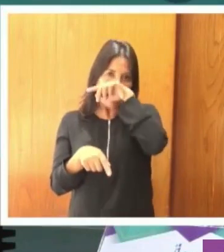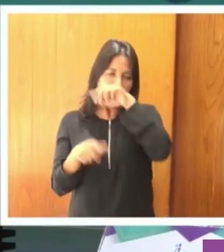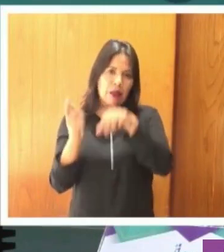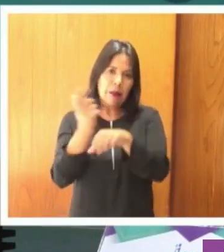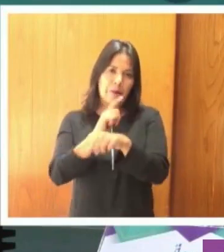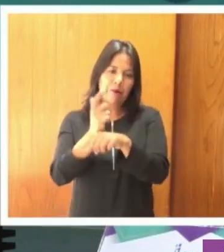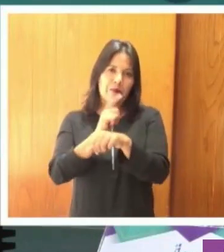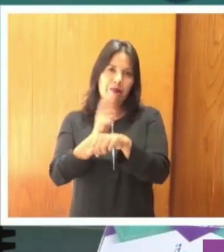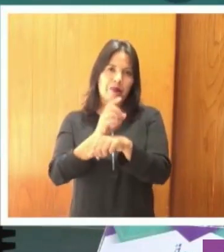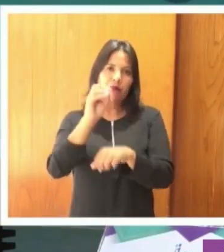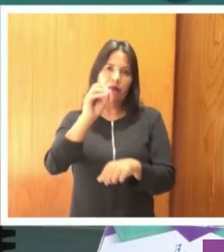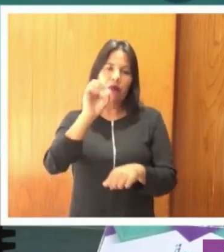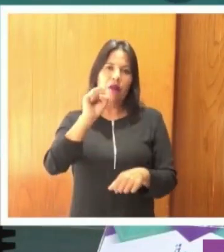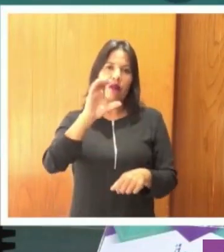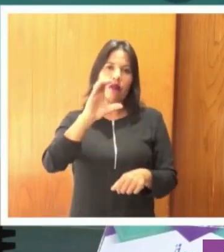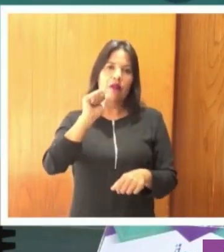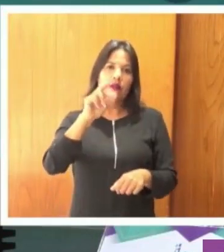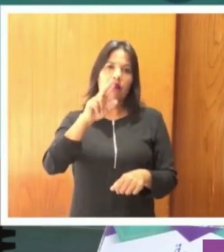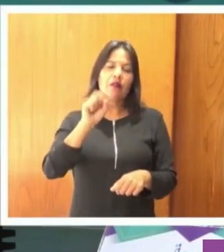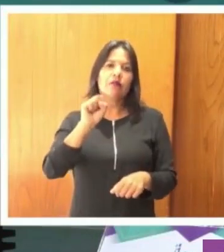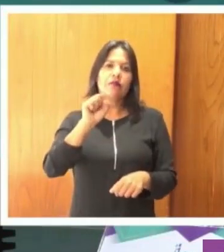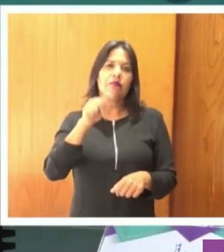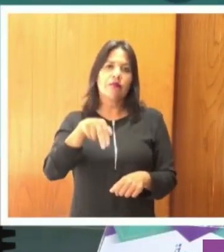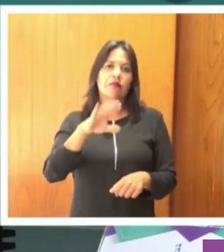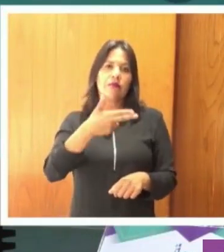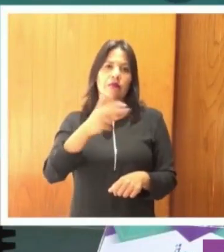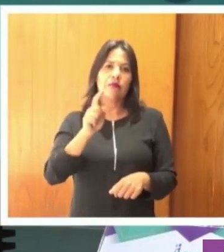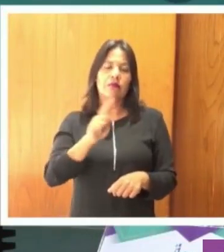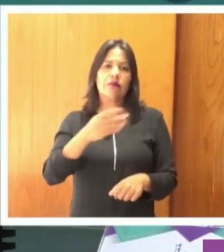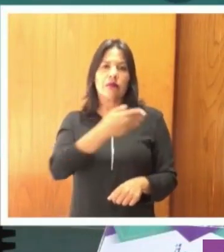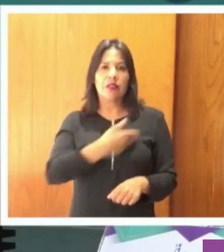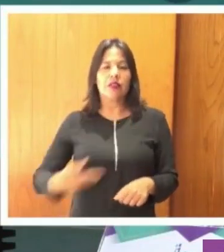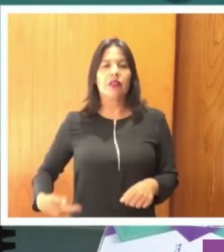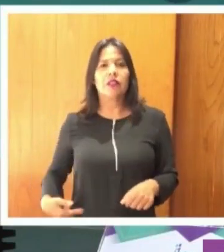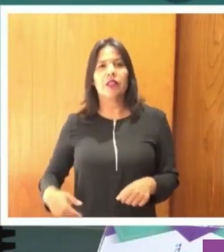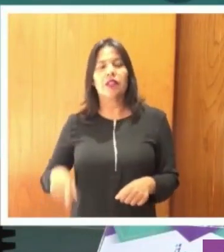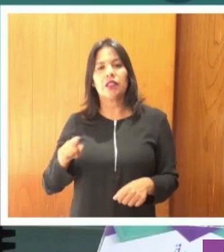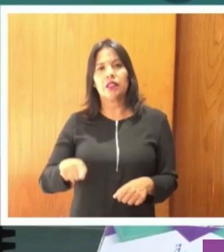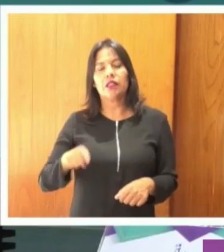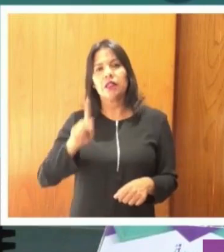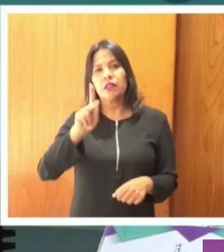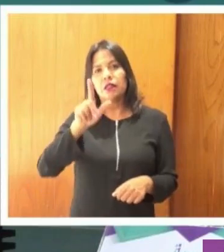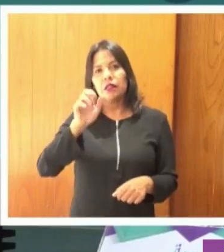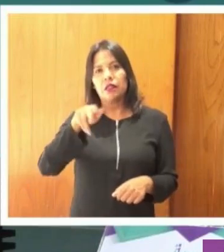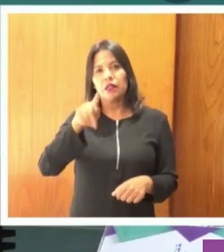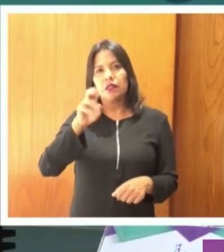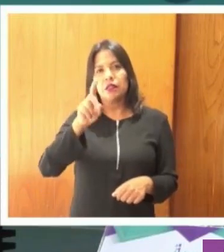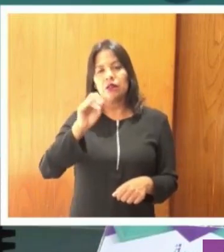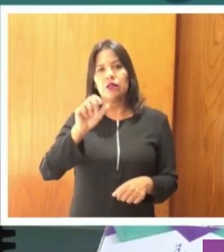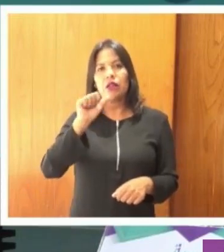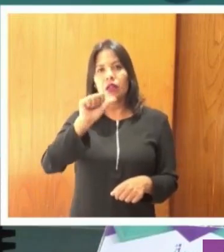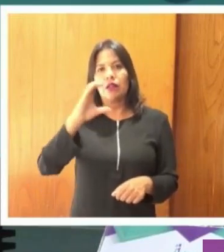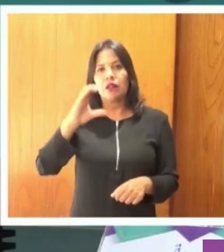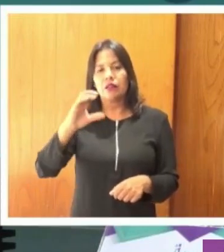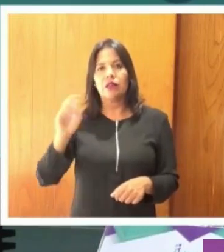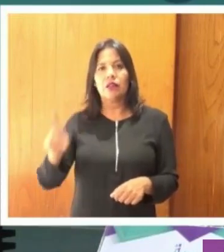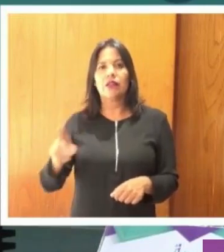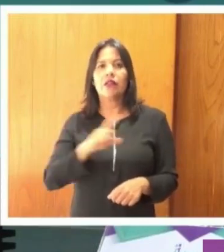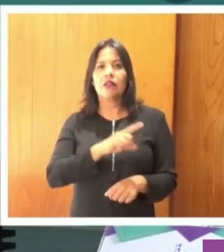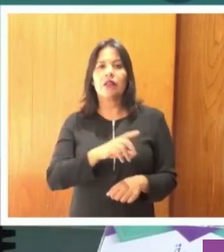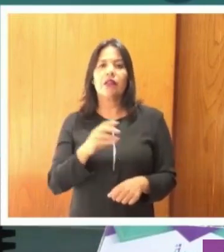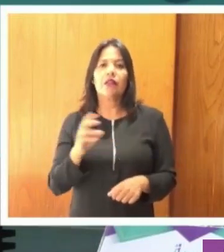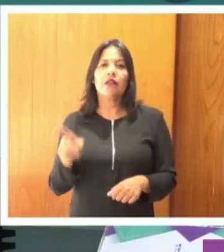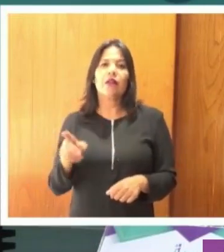licenciado? Óscar Sánchez Esparza, presidente de Plenitud Mexiquense AC, en donde va a donar, es